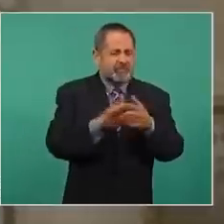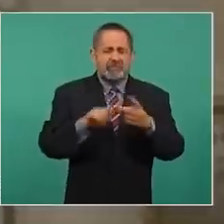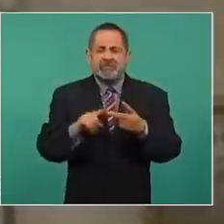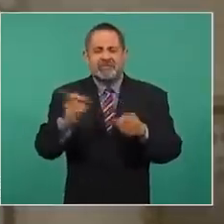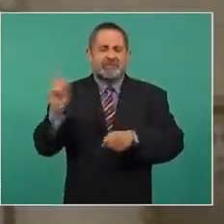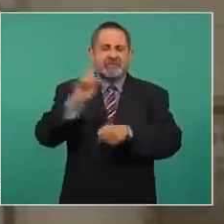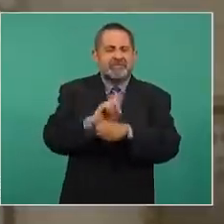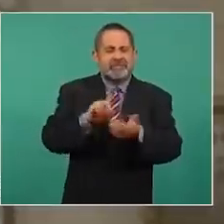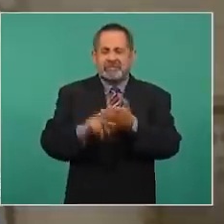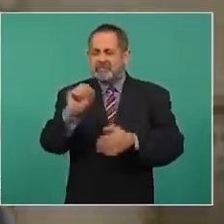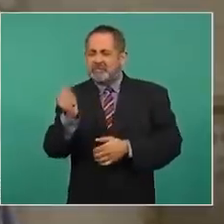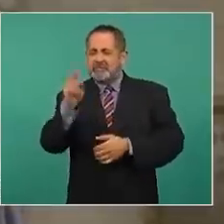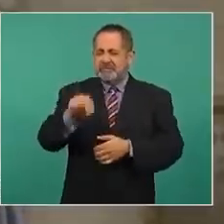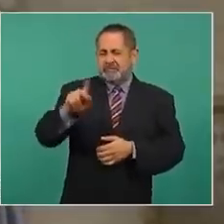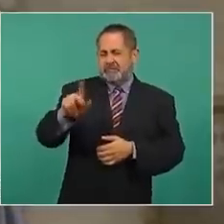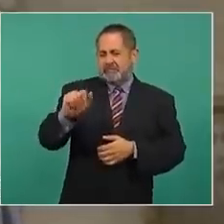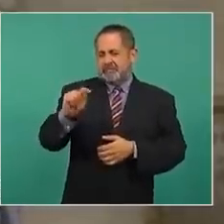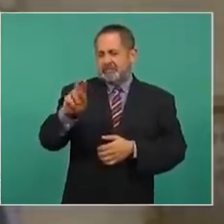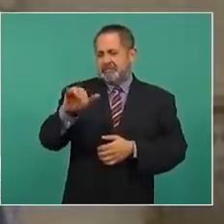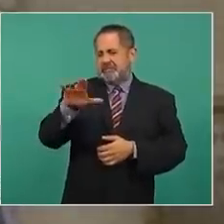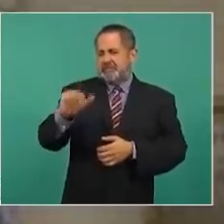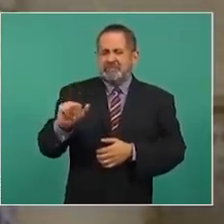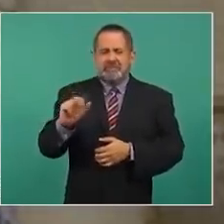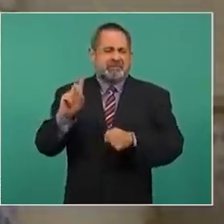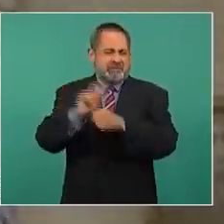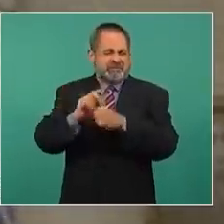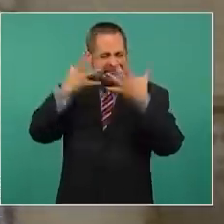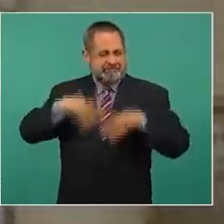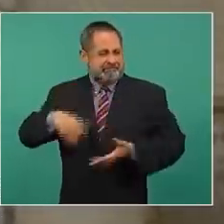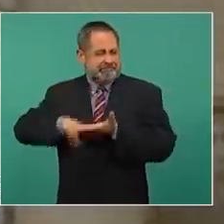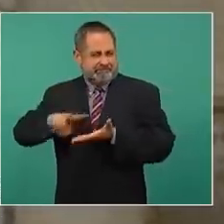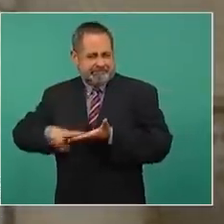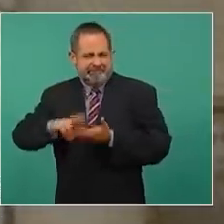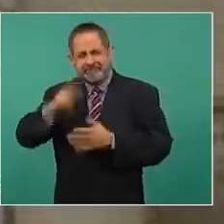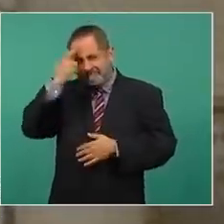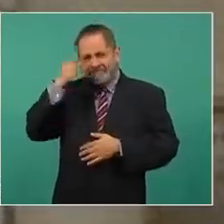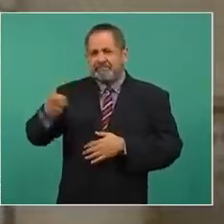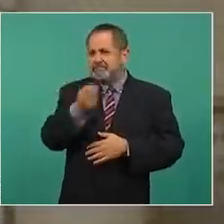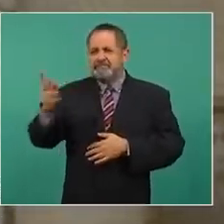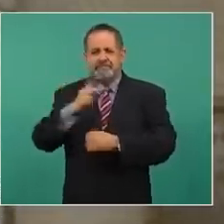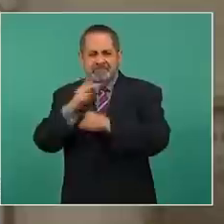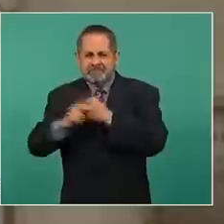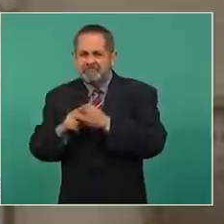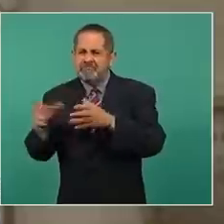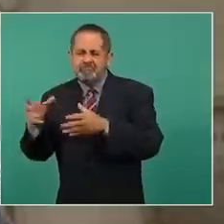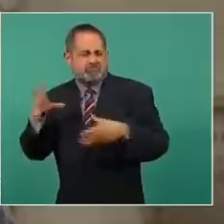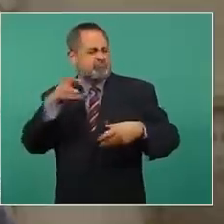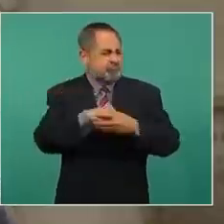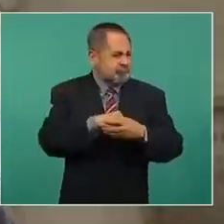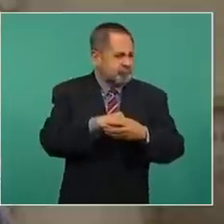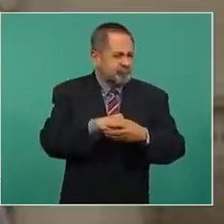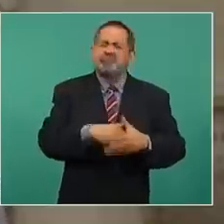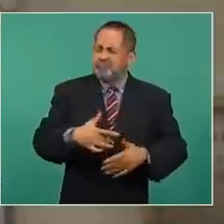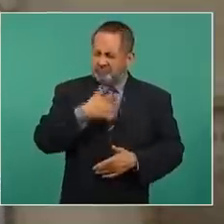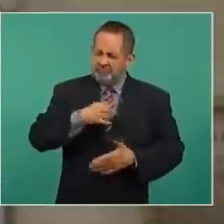Patricio esos valientes luchadores de Irlanda y otros países europeos que decidieron